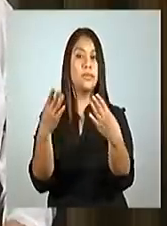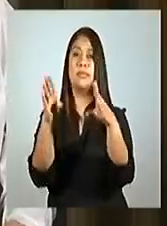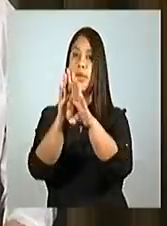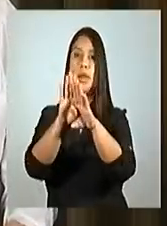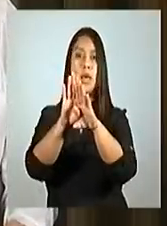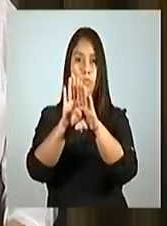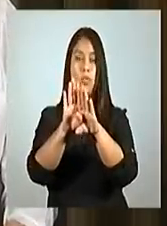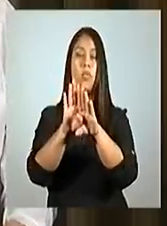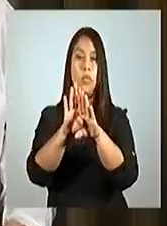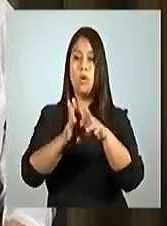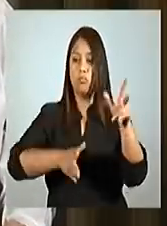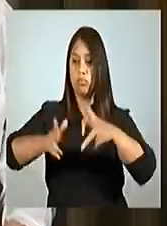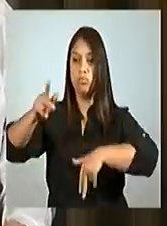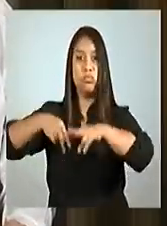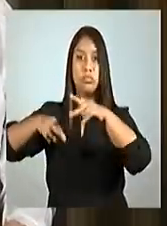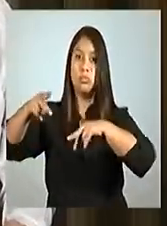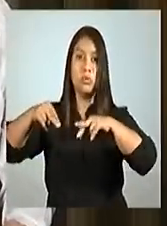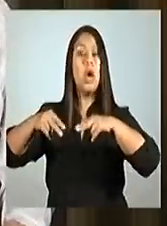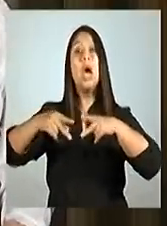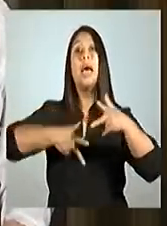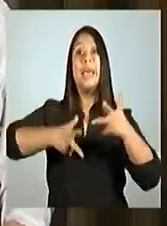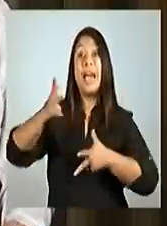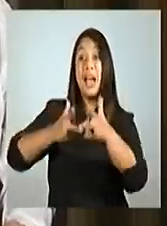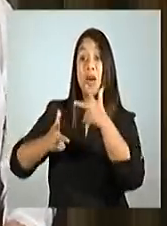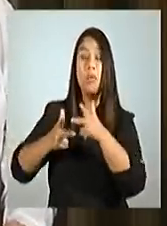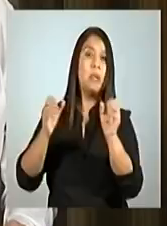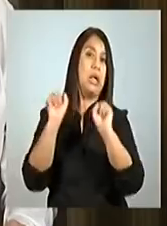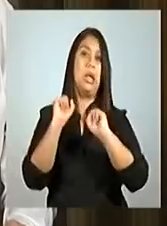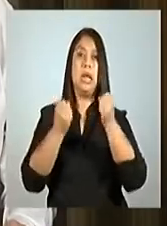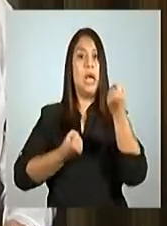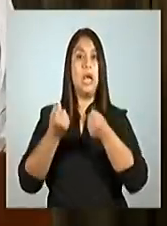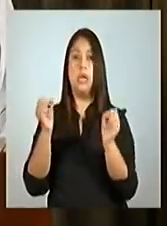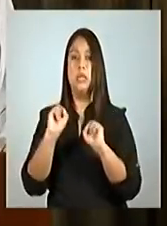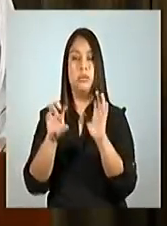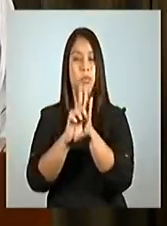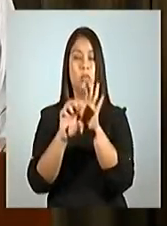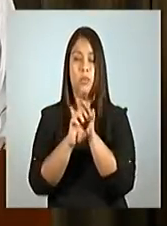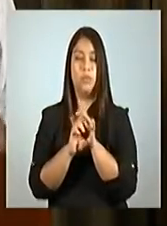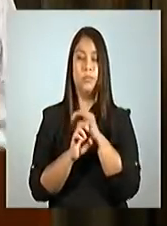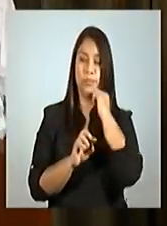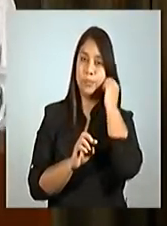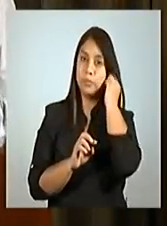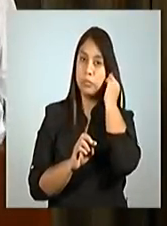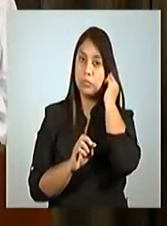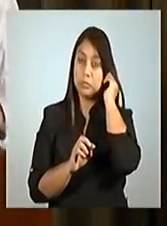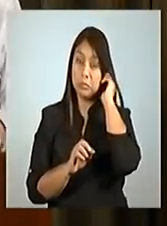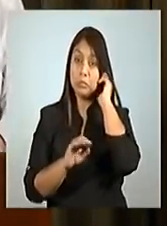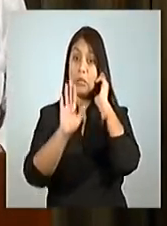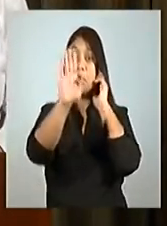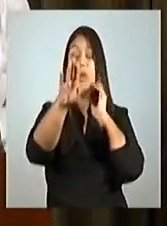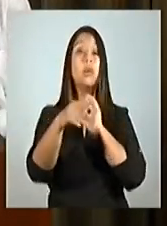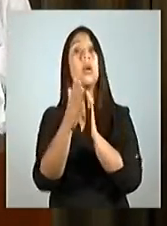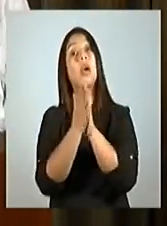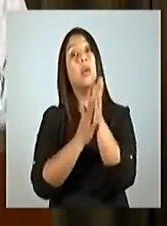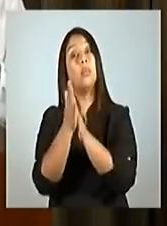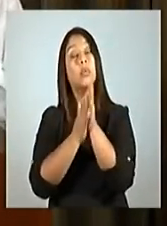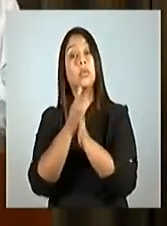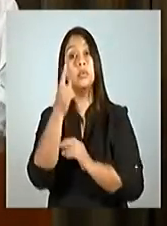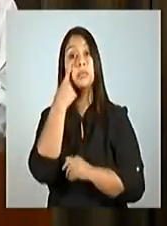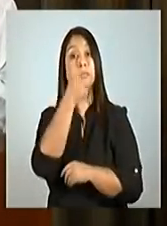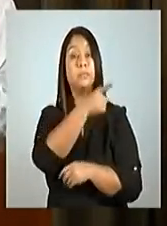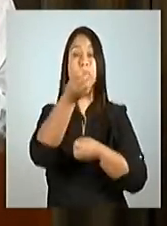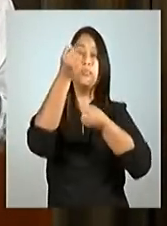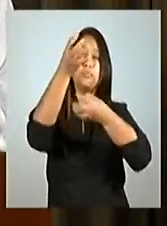y circulación de vehículos está totalmente prohibida. Quiero aprovechar para mandarle